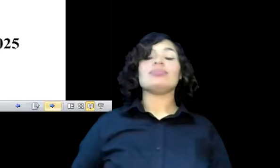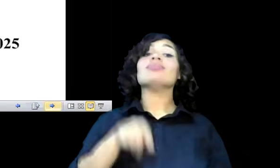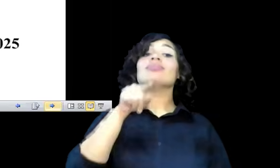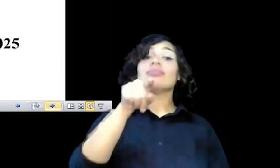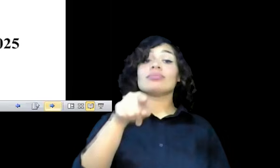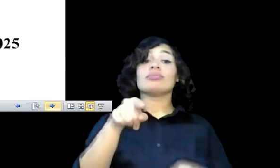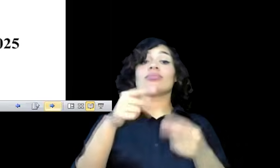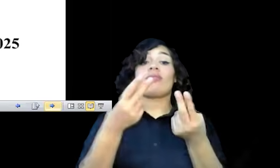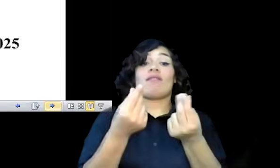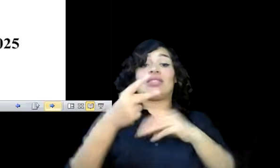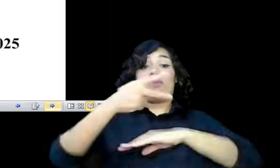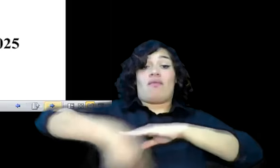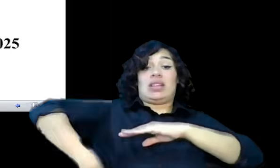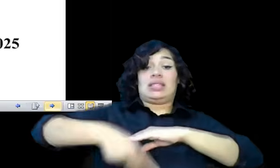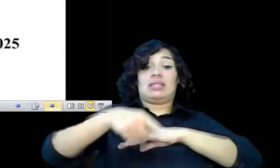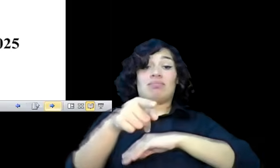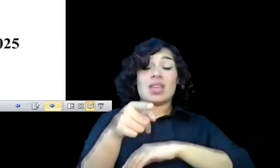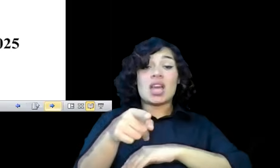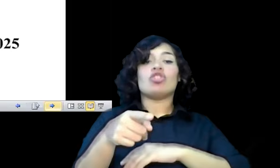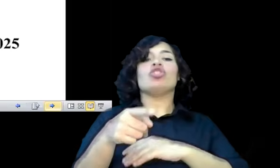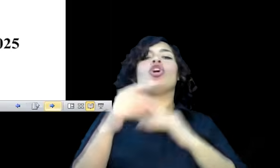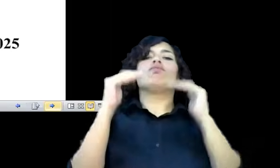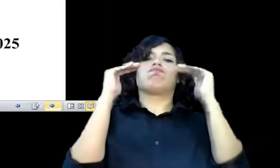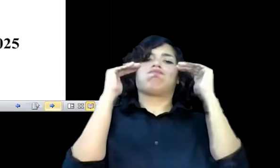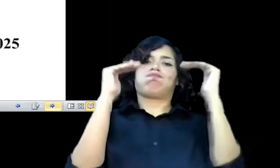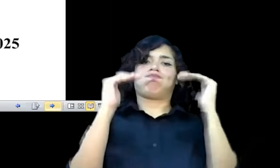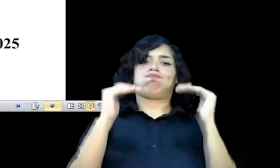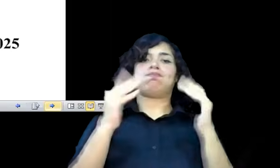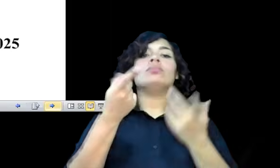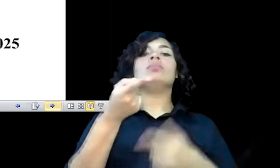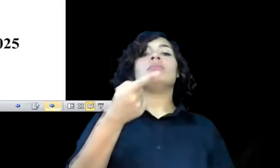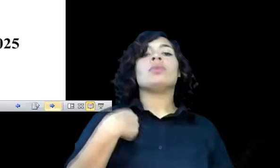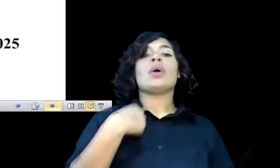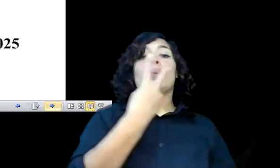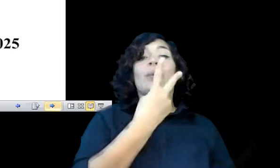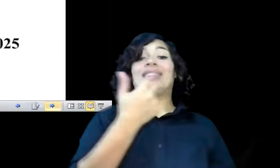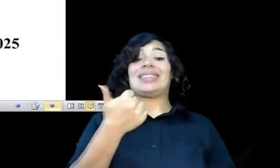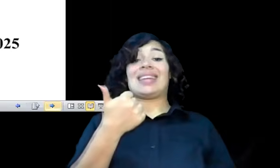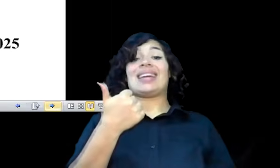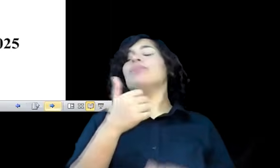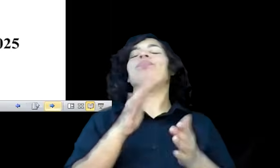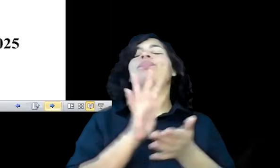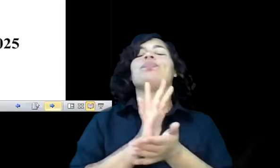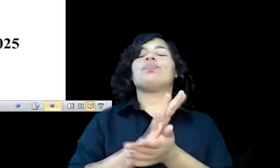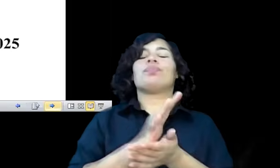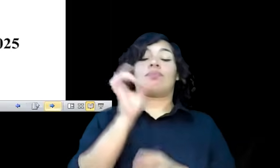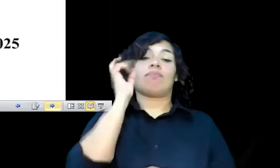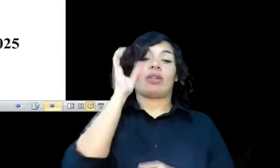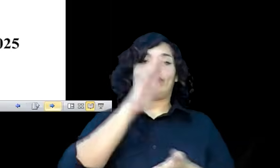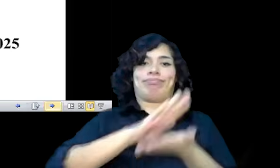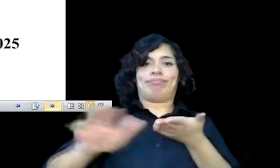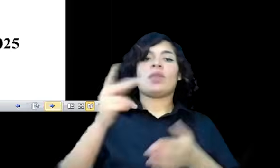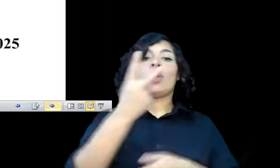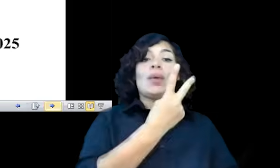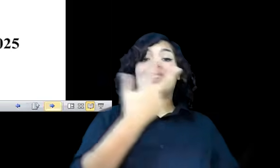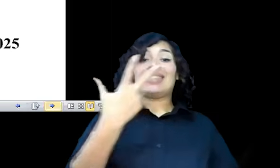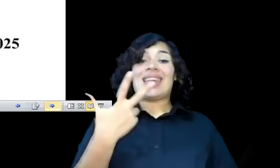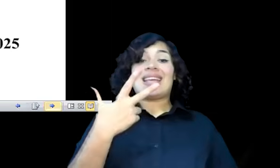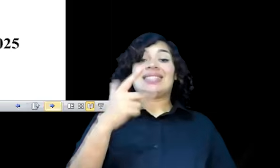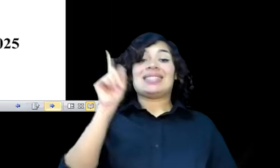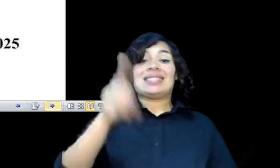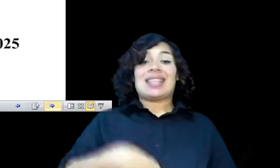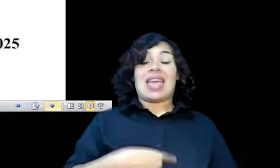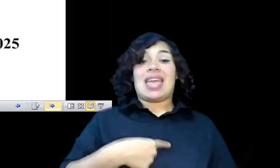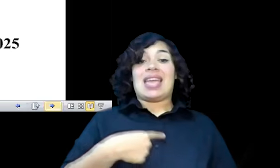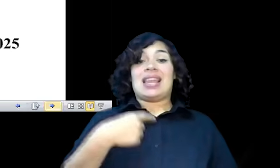Acá tenemos los vencimientos, ¿sí? Lo que son las determinativas, todos el 23/6. La informativa, aquella que tienen